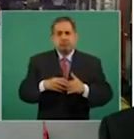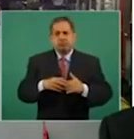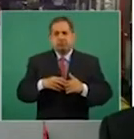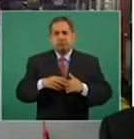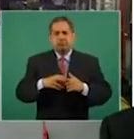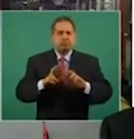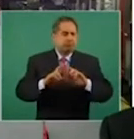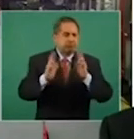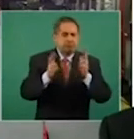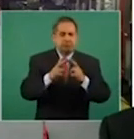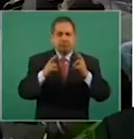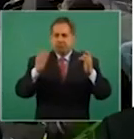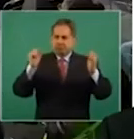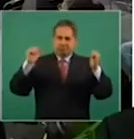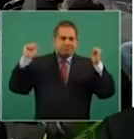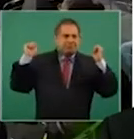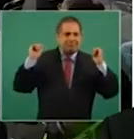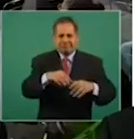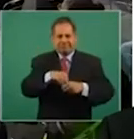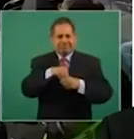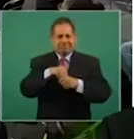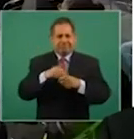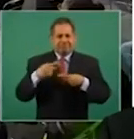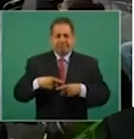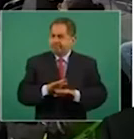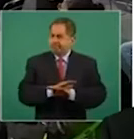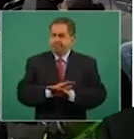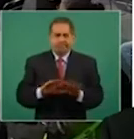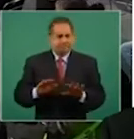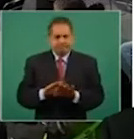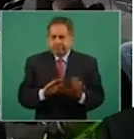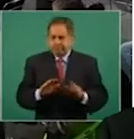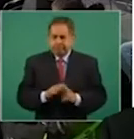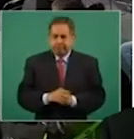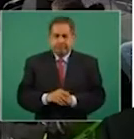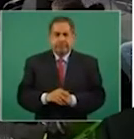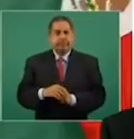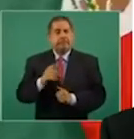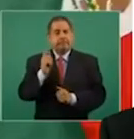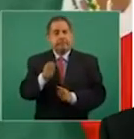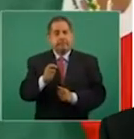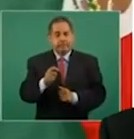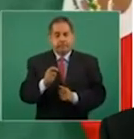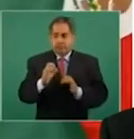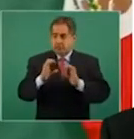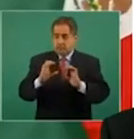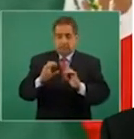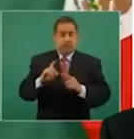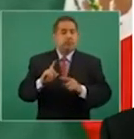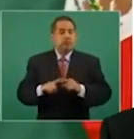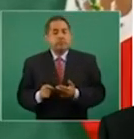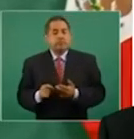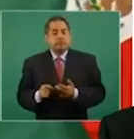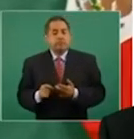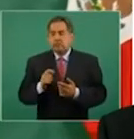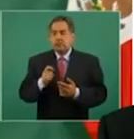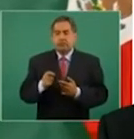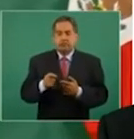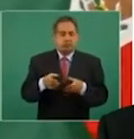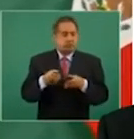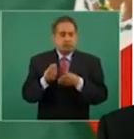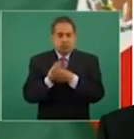las medidas que le ha sido recomendada al gobierno de mexico el uso obligatorio de cubrebocas por lo pronto entre otras medidas que hay que tomar y